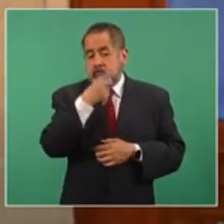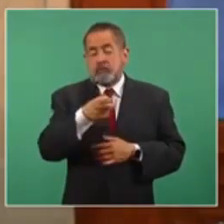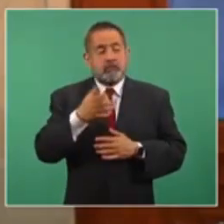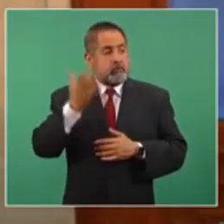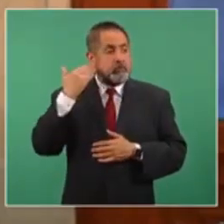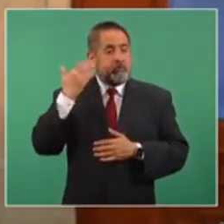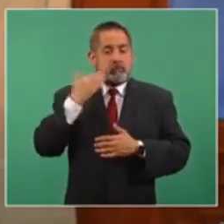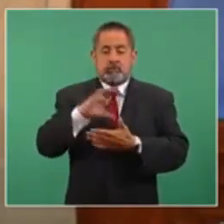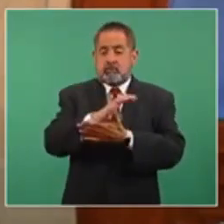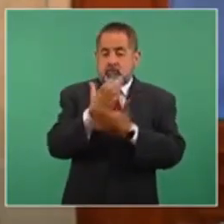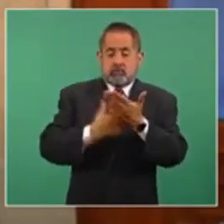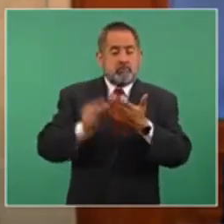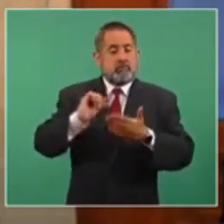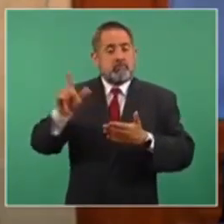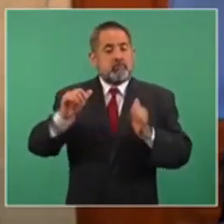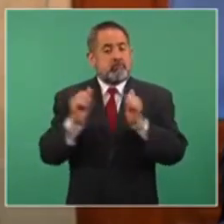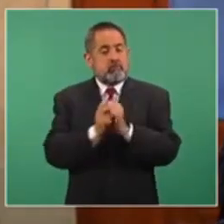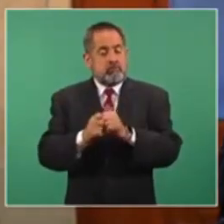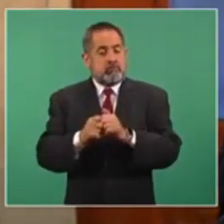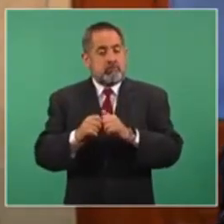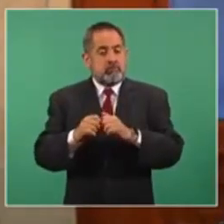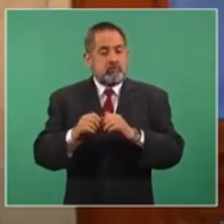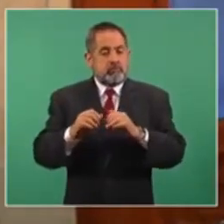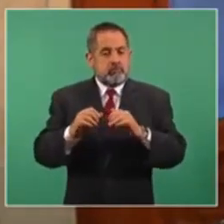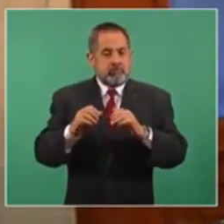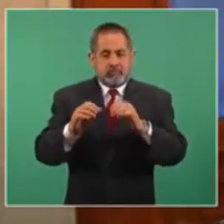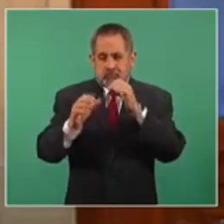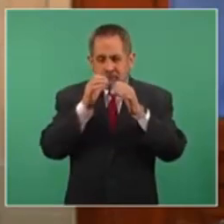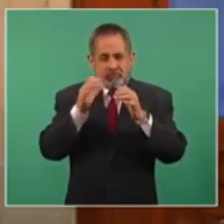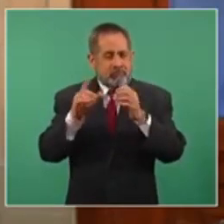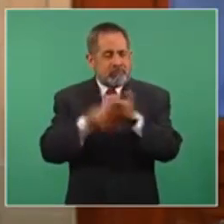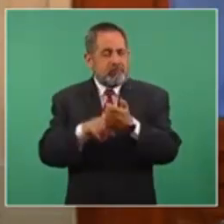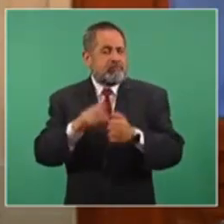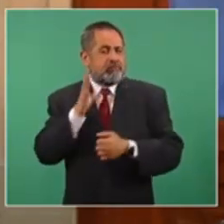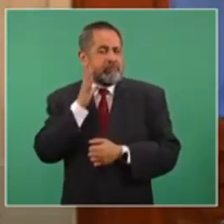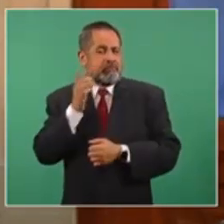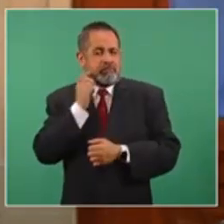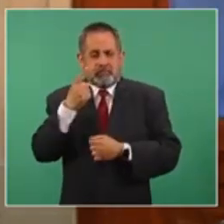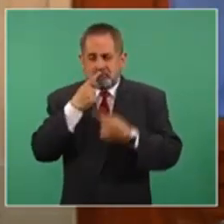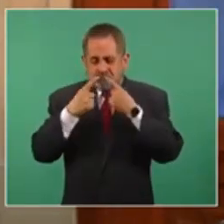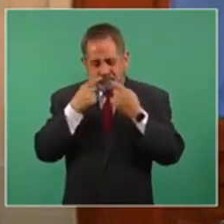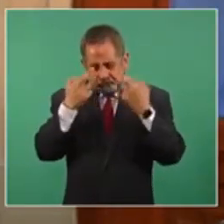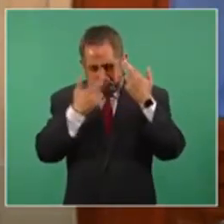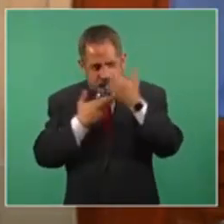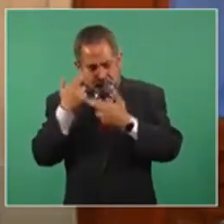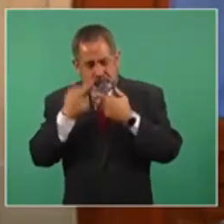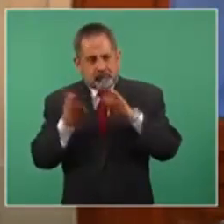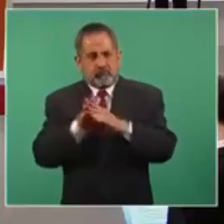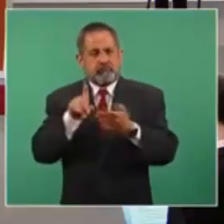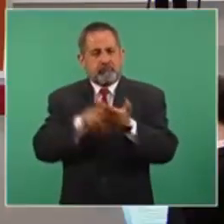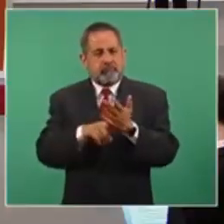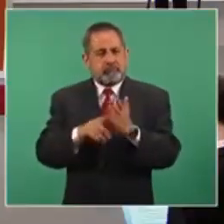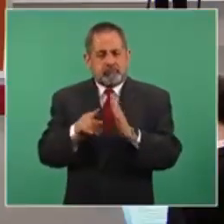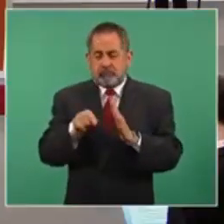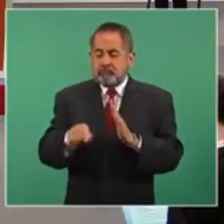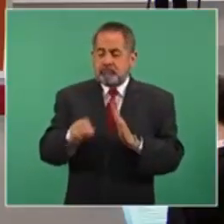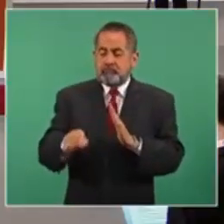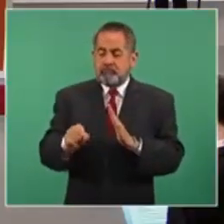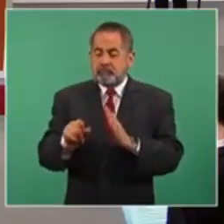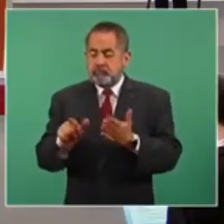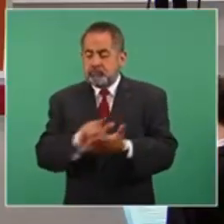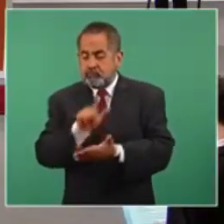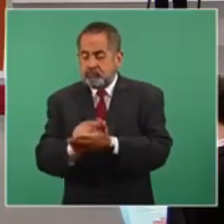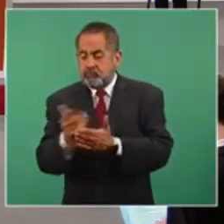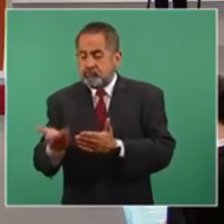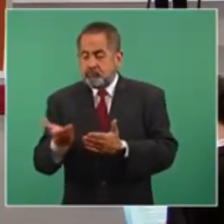contrato profesional con la Comisión de Comunicaciones de la Cámara de Diputados para revisar la constitucionalidad del